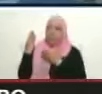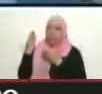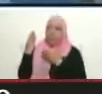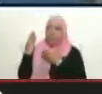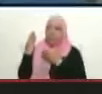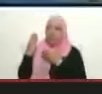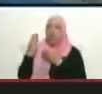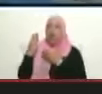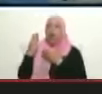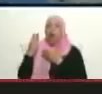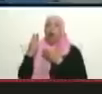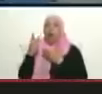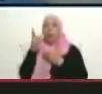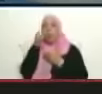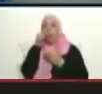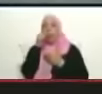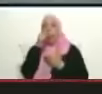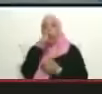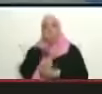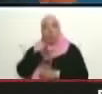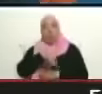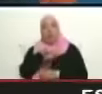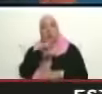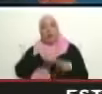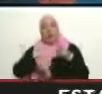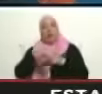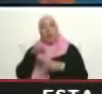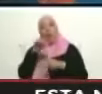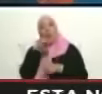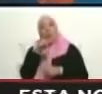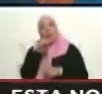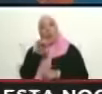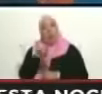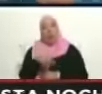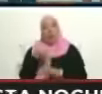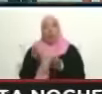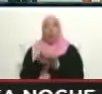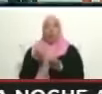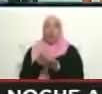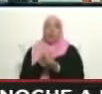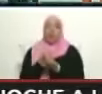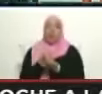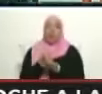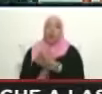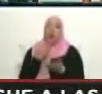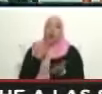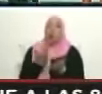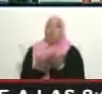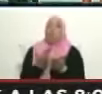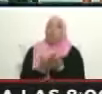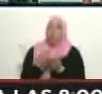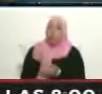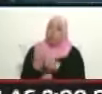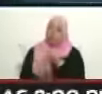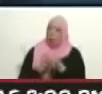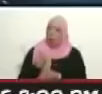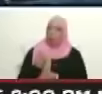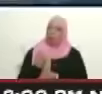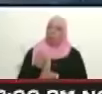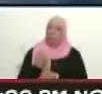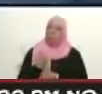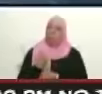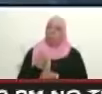Mayor General Zabarce, rector de la Universidad Nacional Experimental, hágame una propuesta a usted